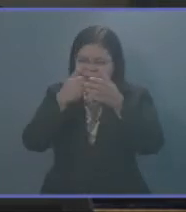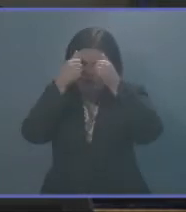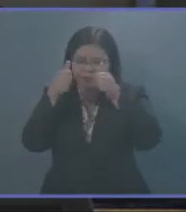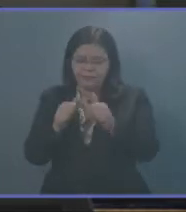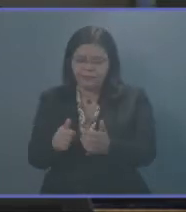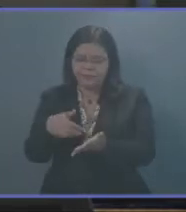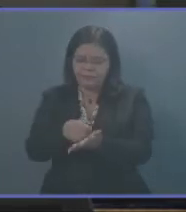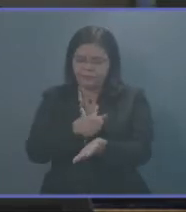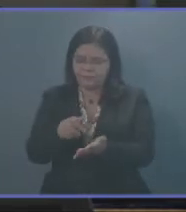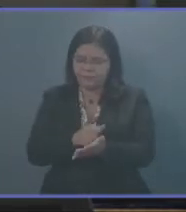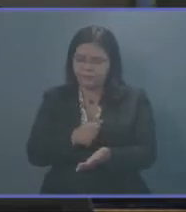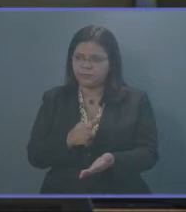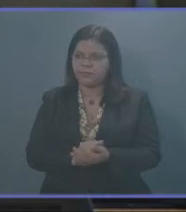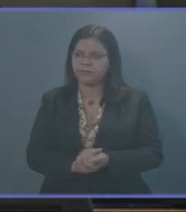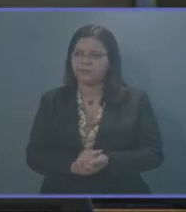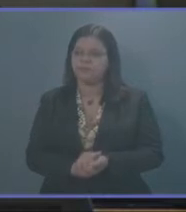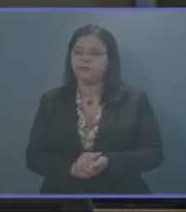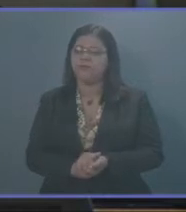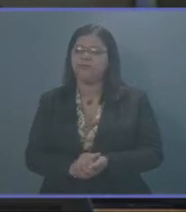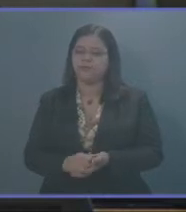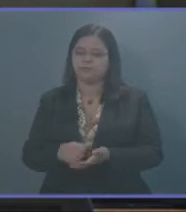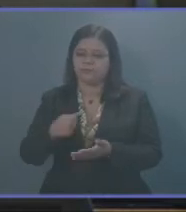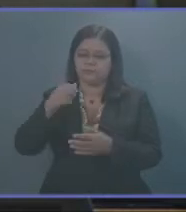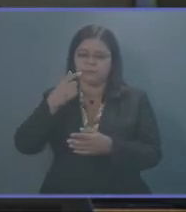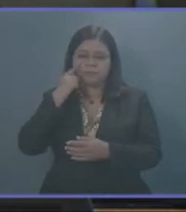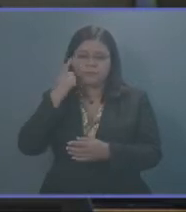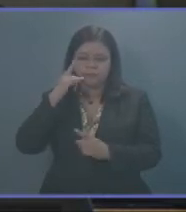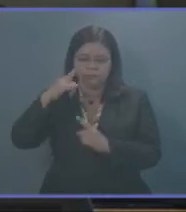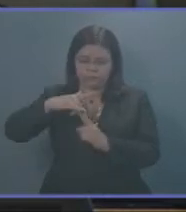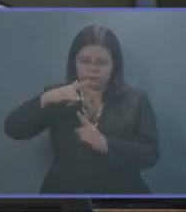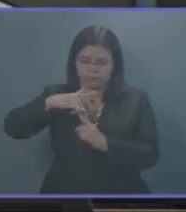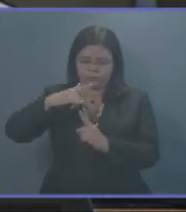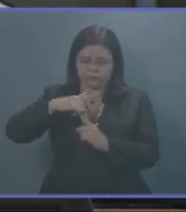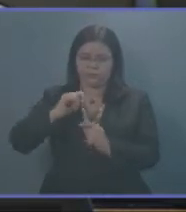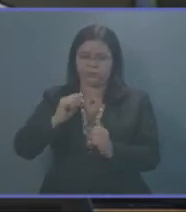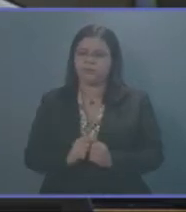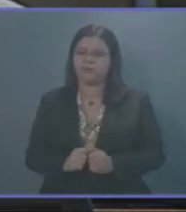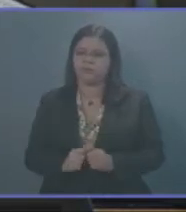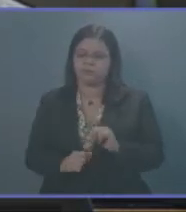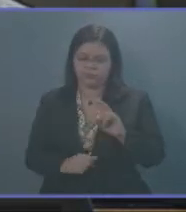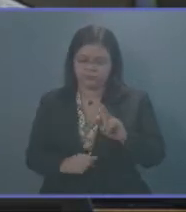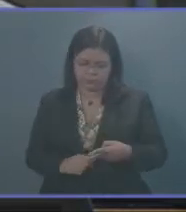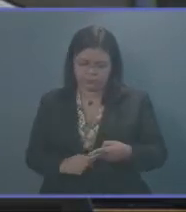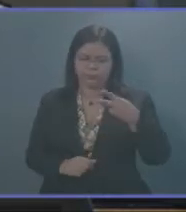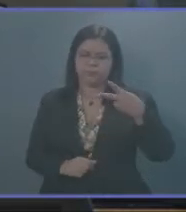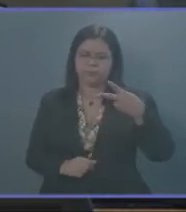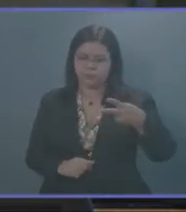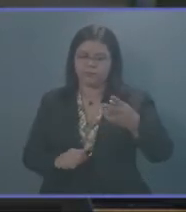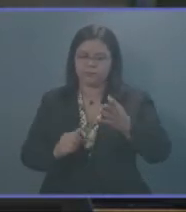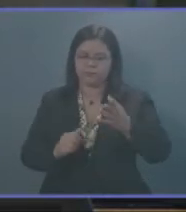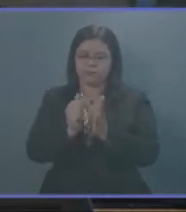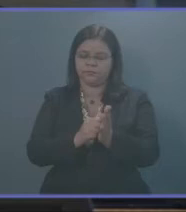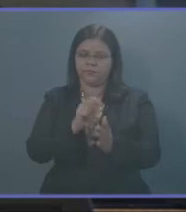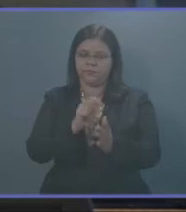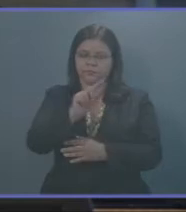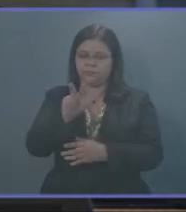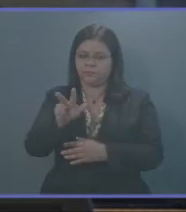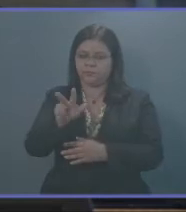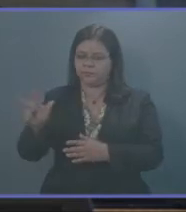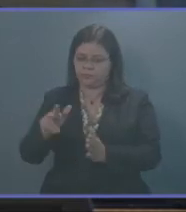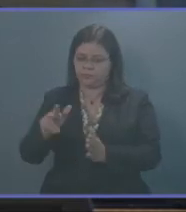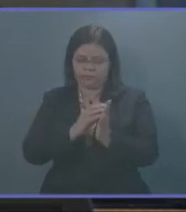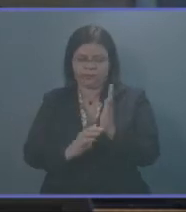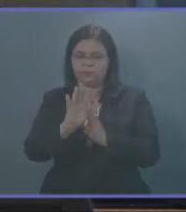tarifa general de árbitros del municipio de Ilopango, departamento de San Salvador. Romanos 2. En los artículos 133, numeral